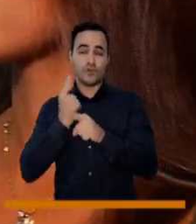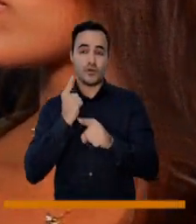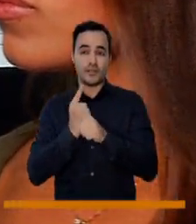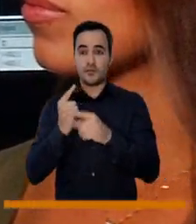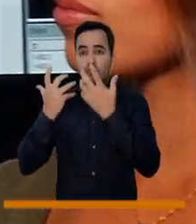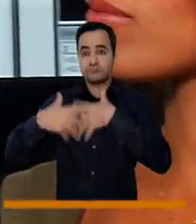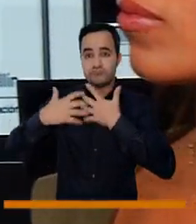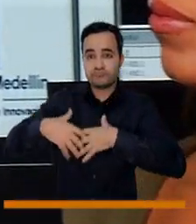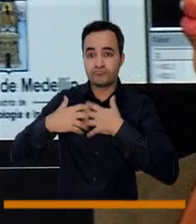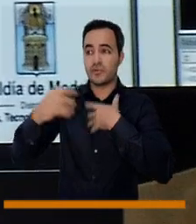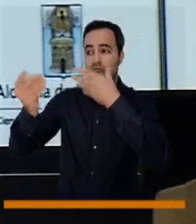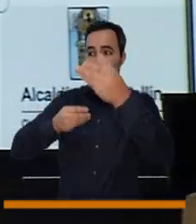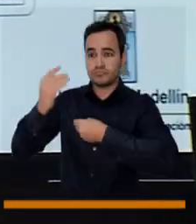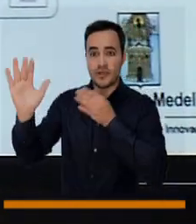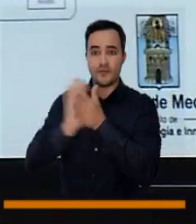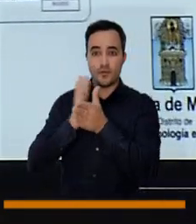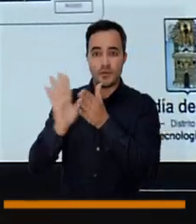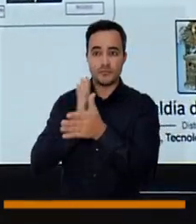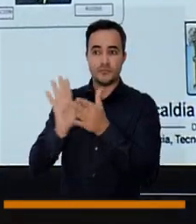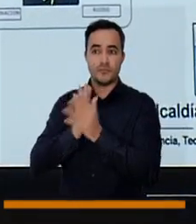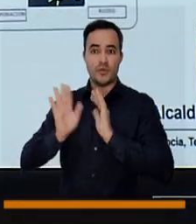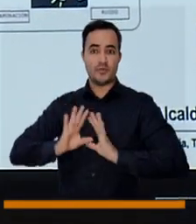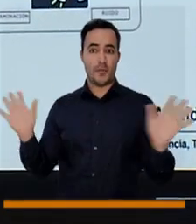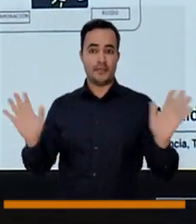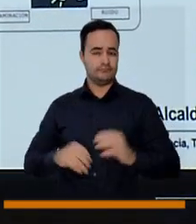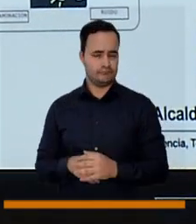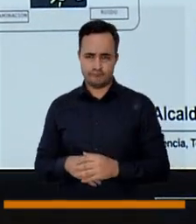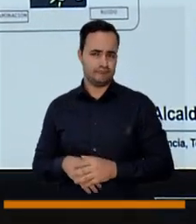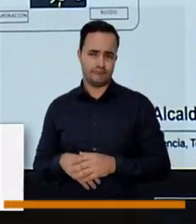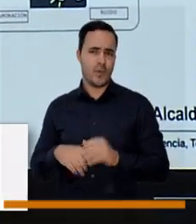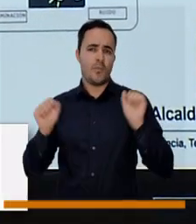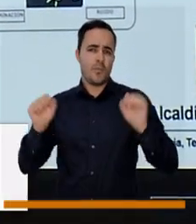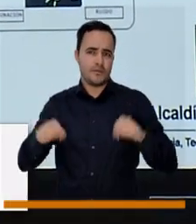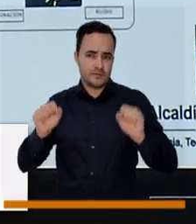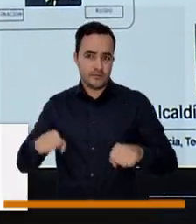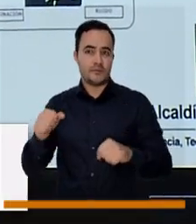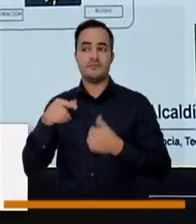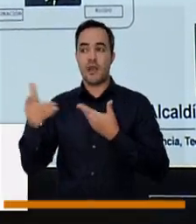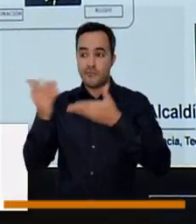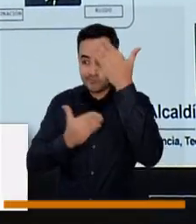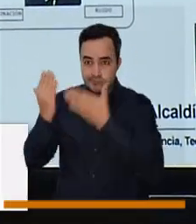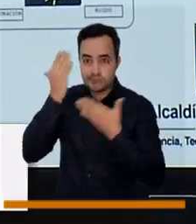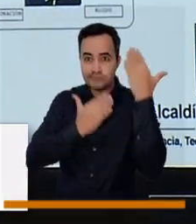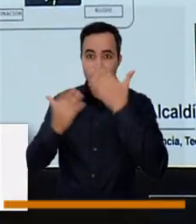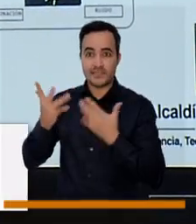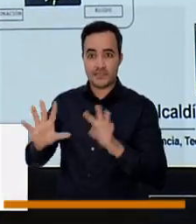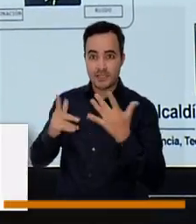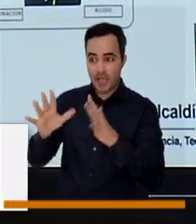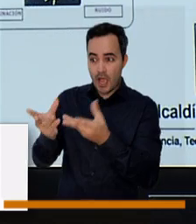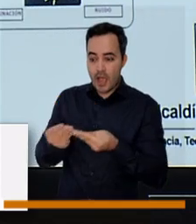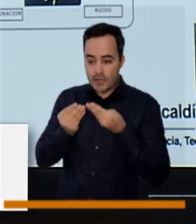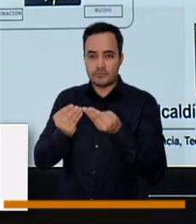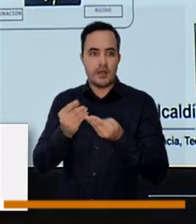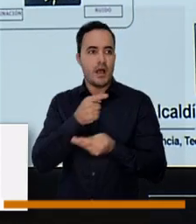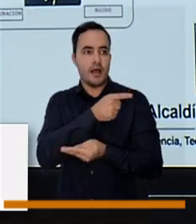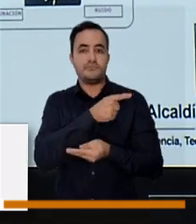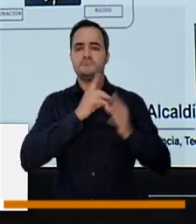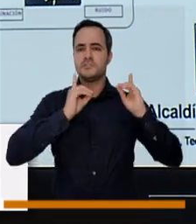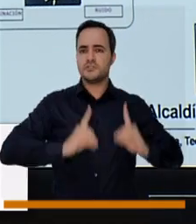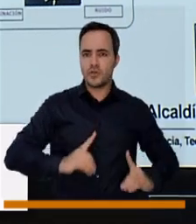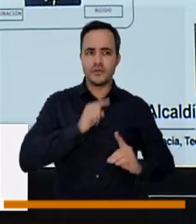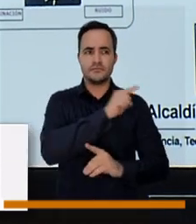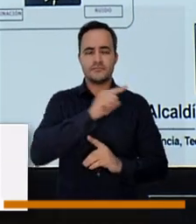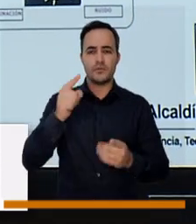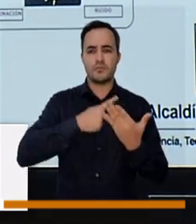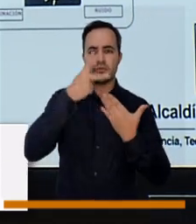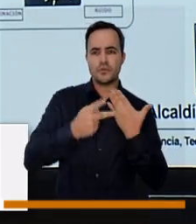un procesador y almacenador de información, sino que es un gestor de nueva información ya elaborada, ya